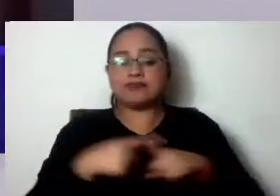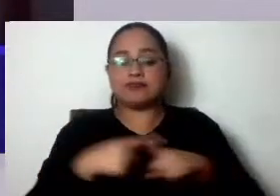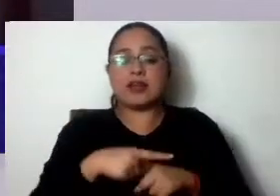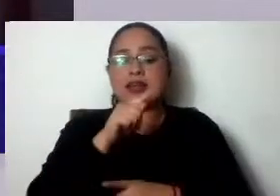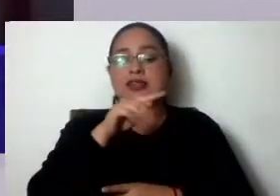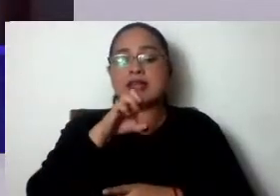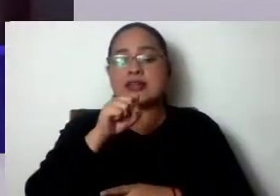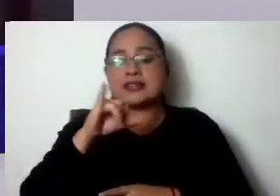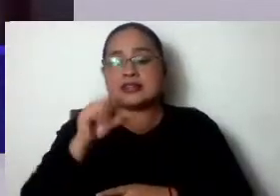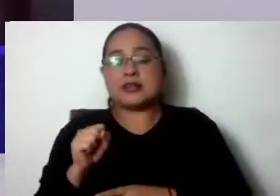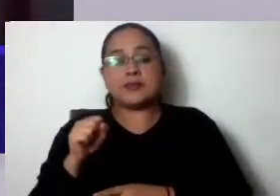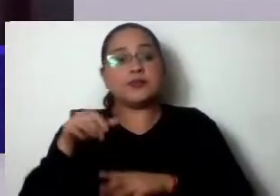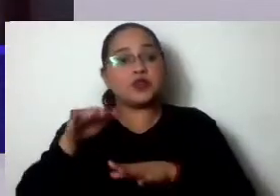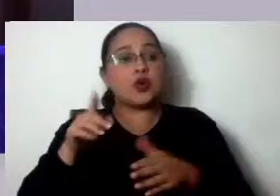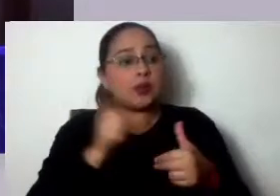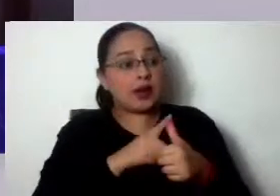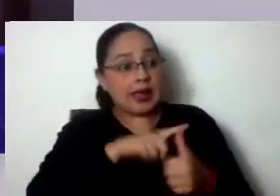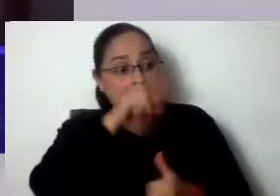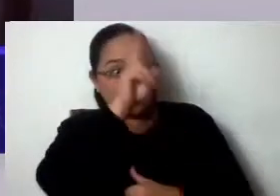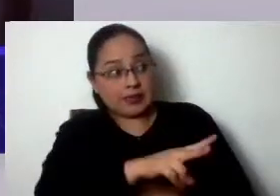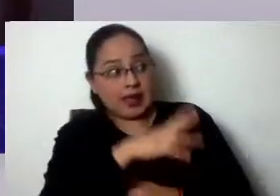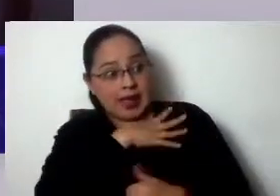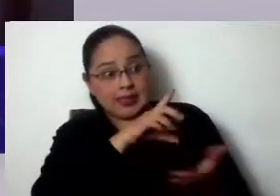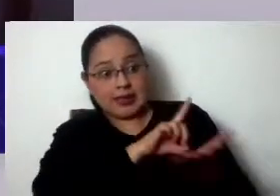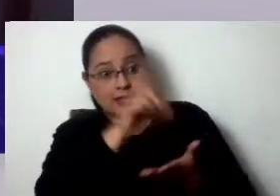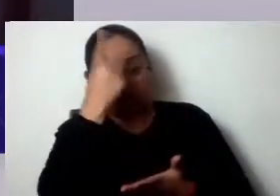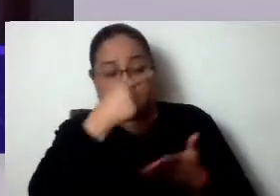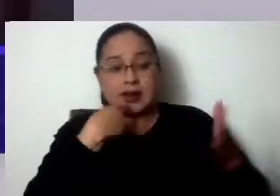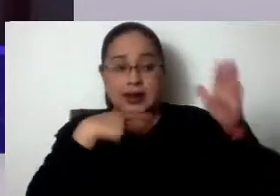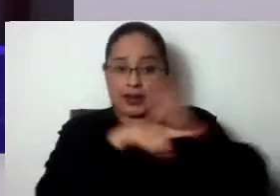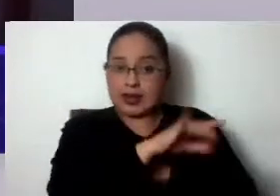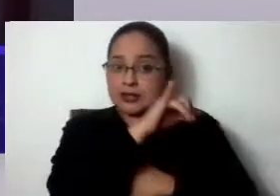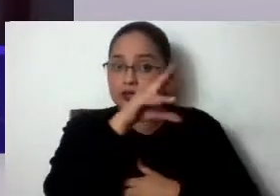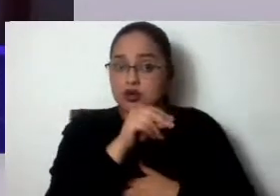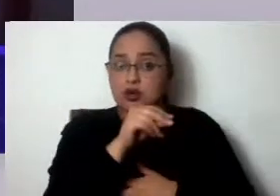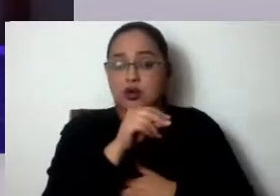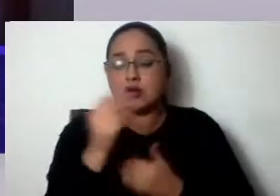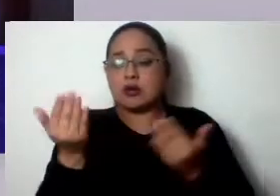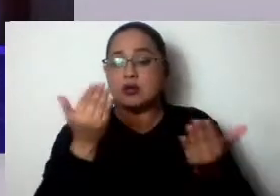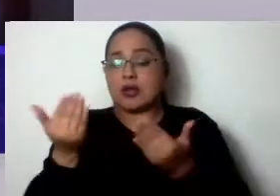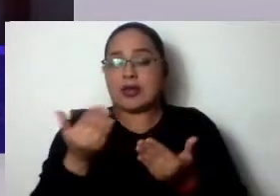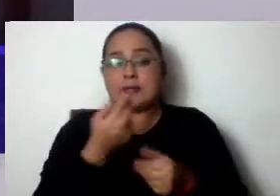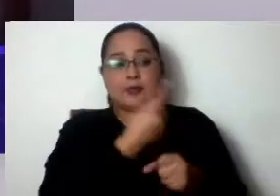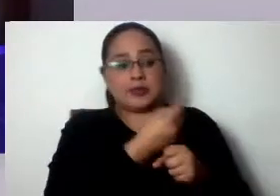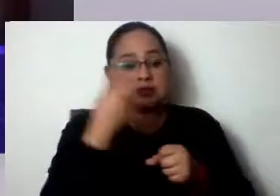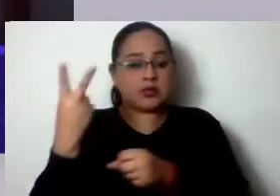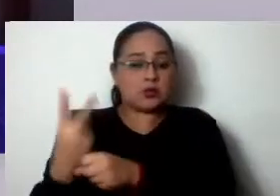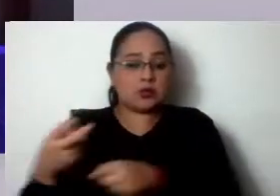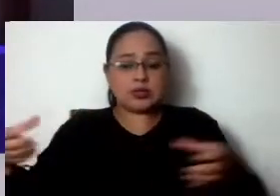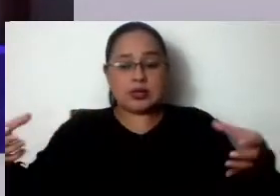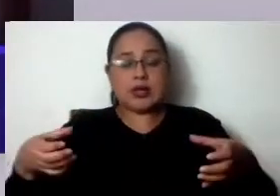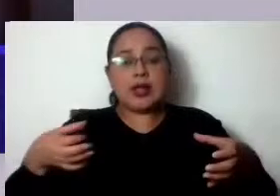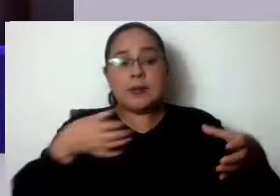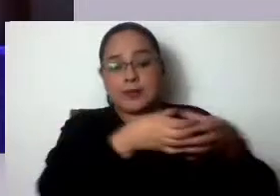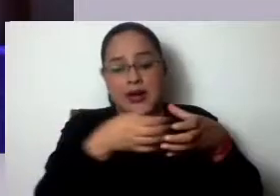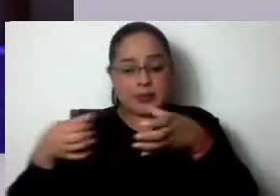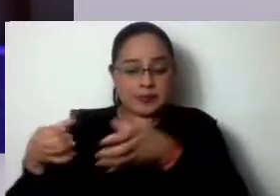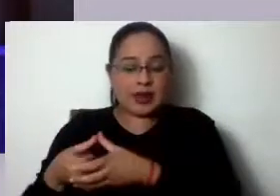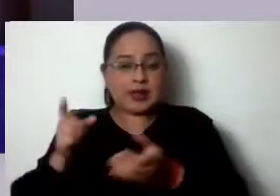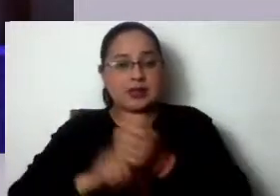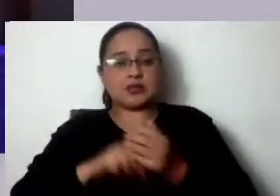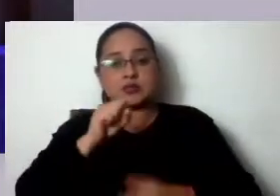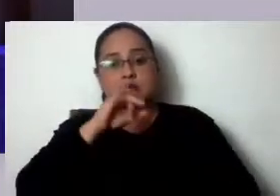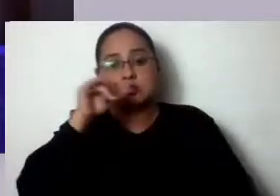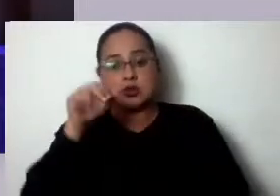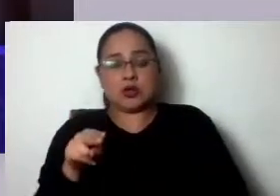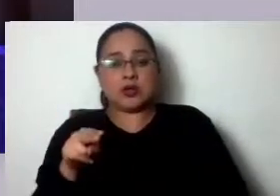consideraciones sobre el interés legítimo que se han desarrollado entre las dos salas de la suprema corte de justicia de la nación por